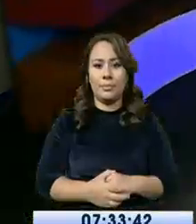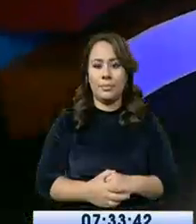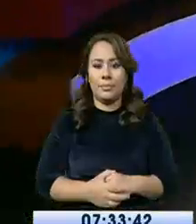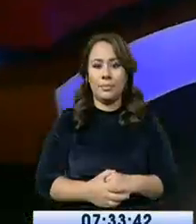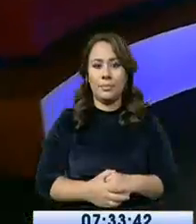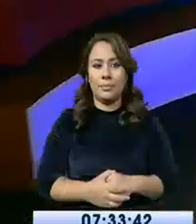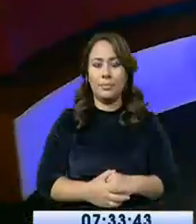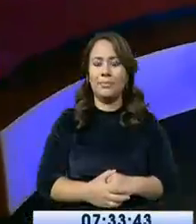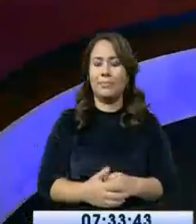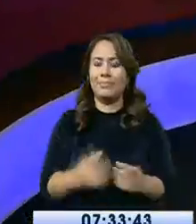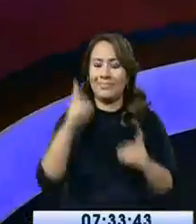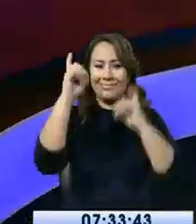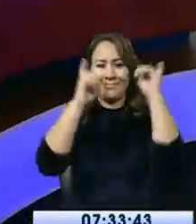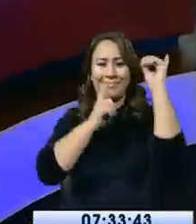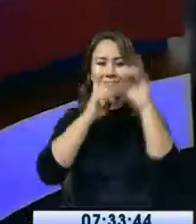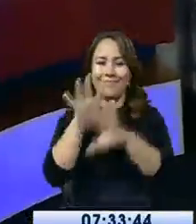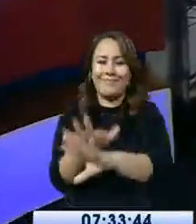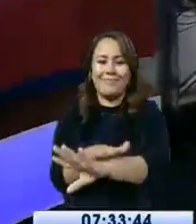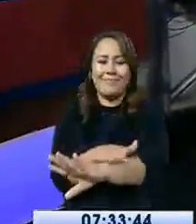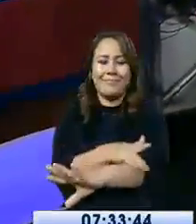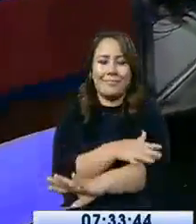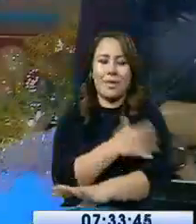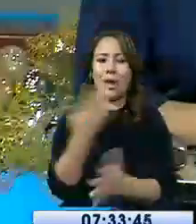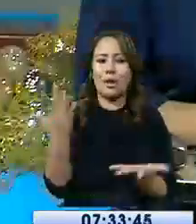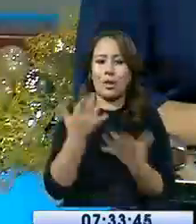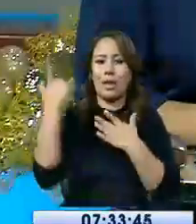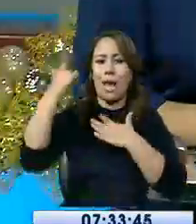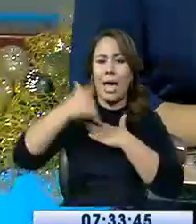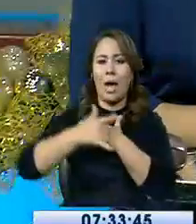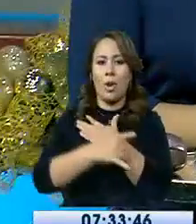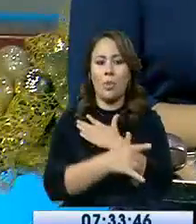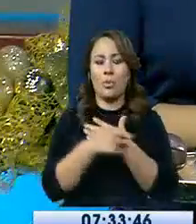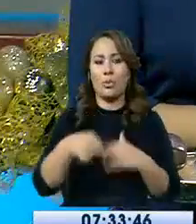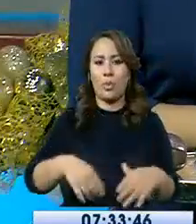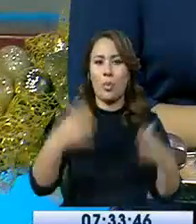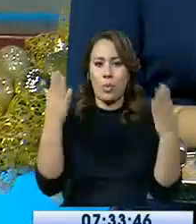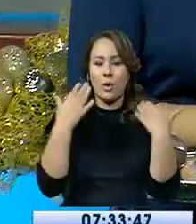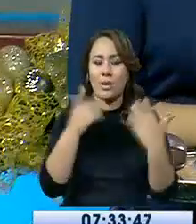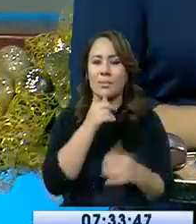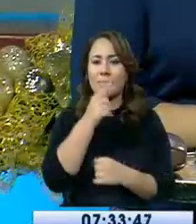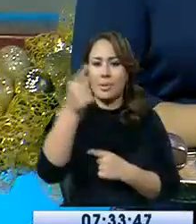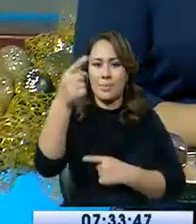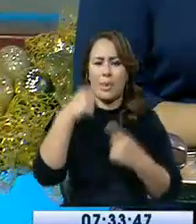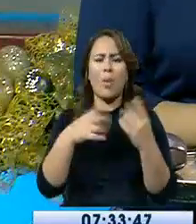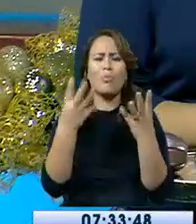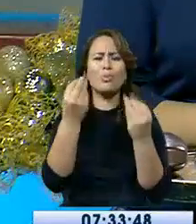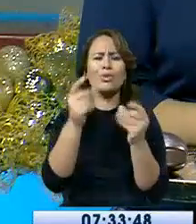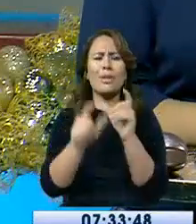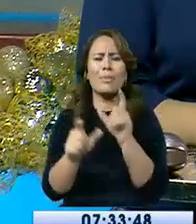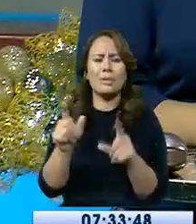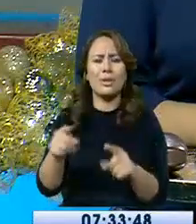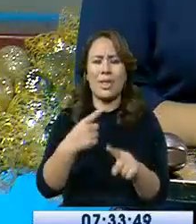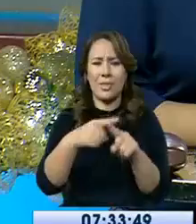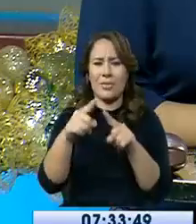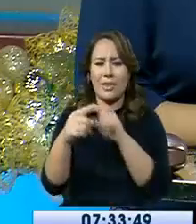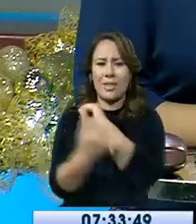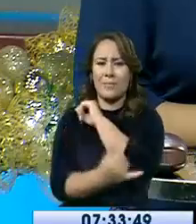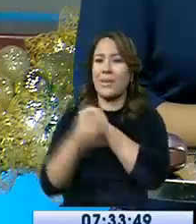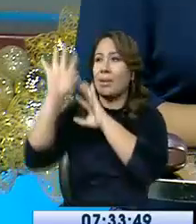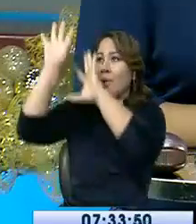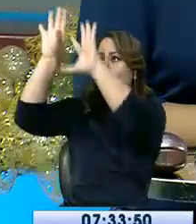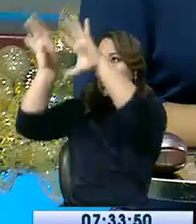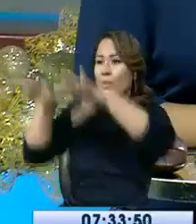Y una mezcla de emociones se vivió en el aeropuerto José Joaquín de Olmedo de Guayaquil ante la llegada de gran cantidad de migrantes